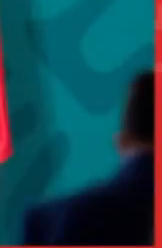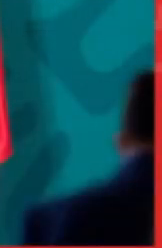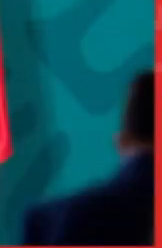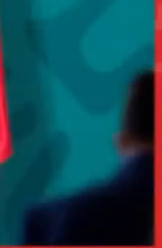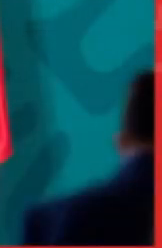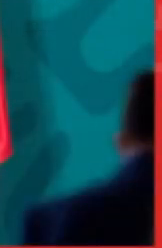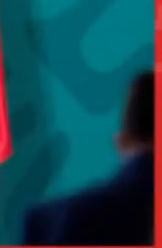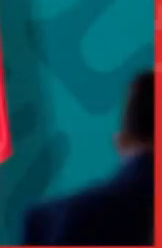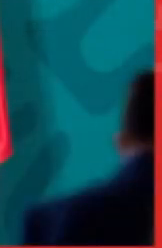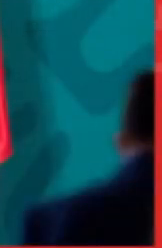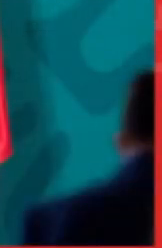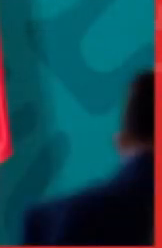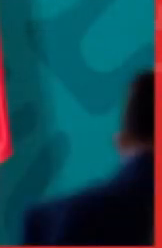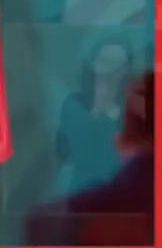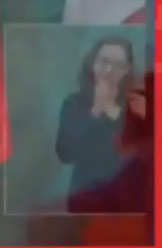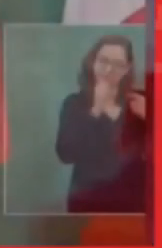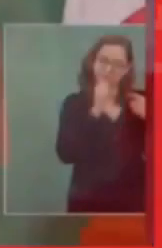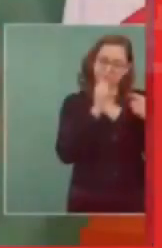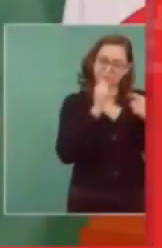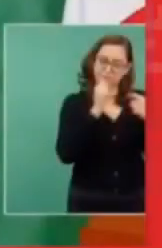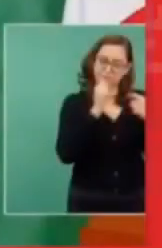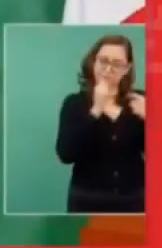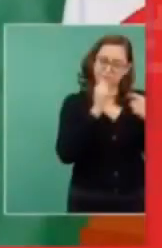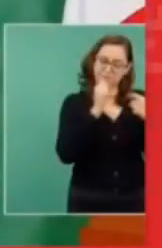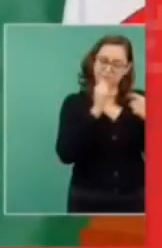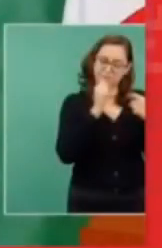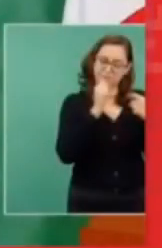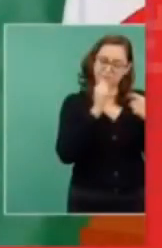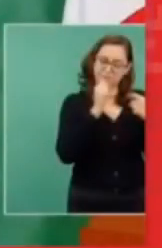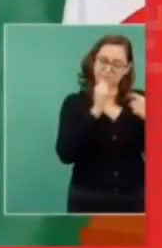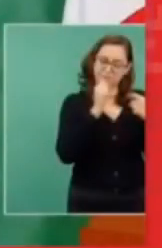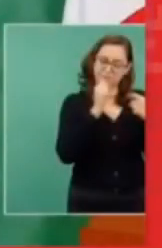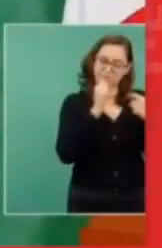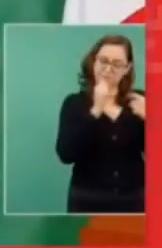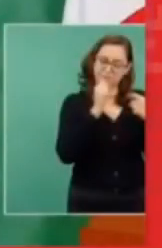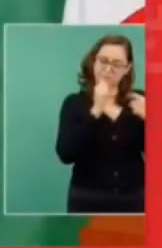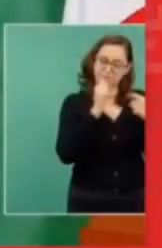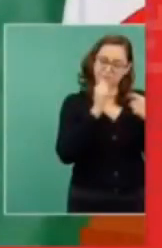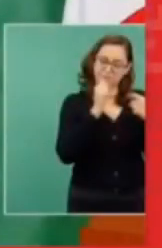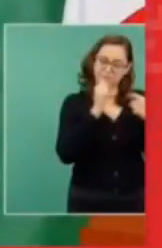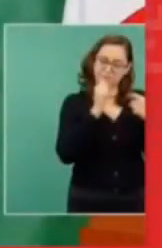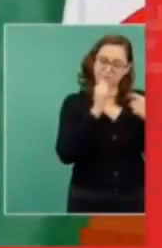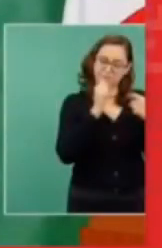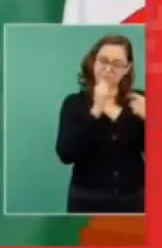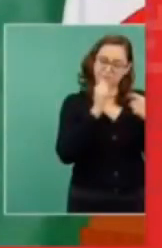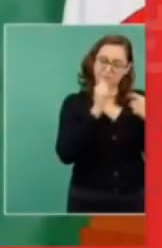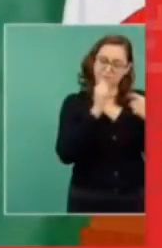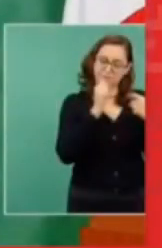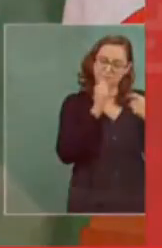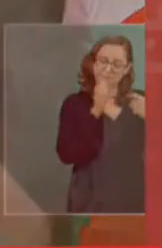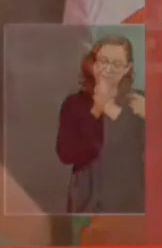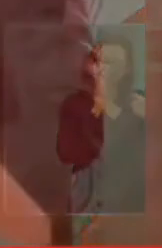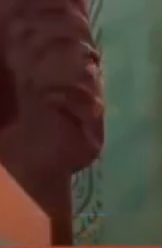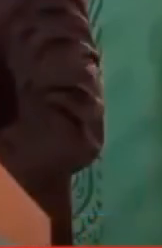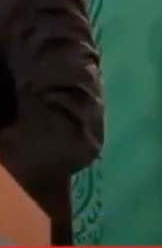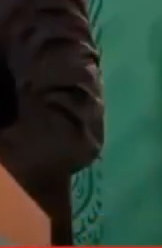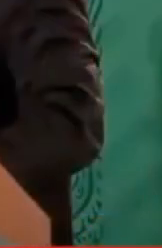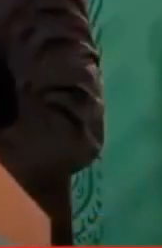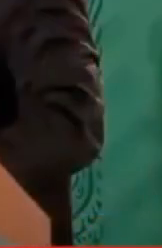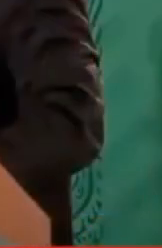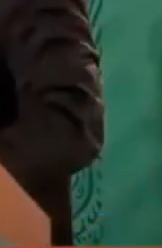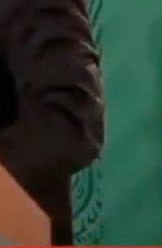muy pedagógica, en su muy ejercicio pedagógico que es la mañanera, como todo el tiempo nos está diciendo y